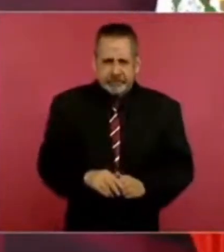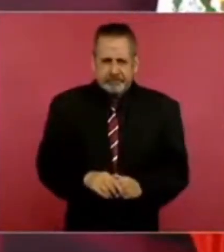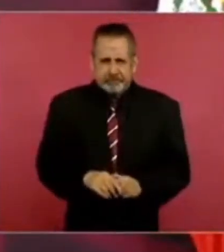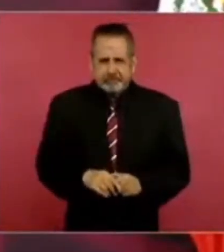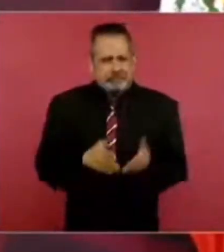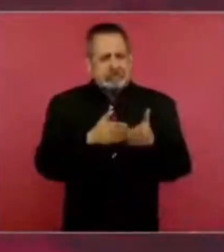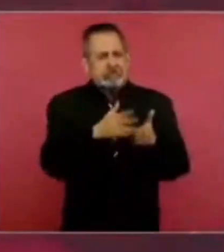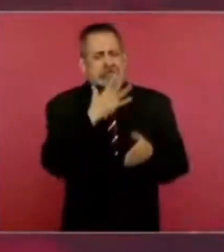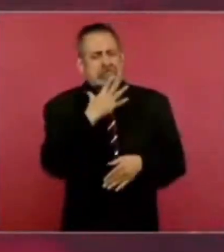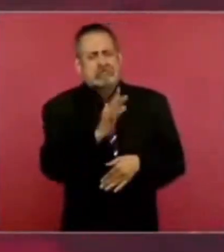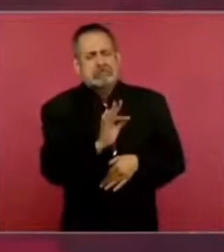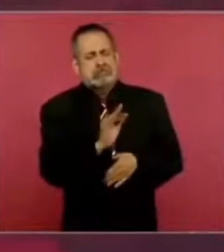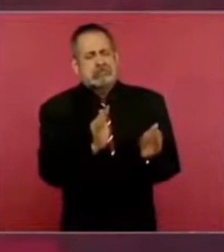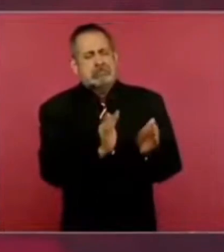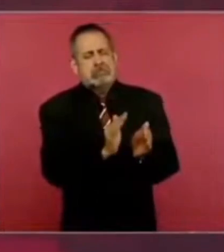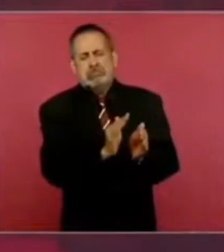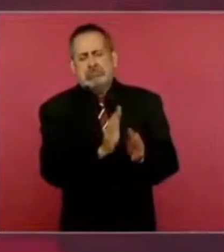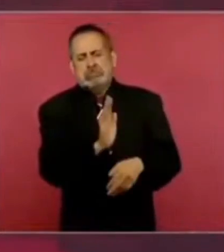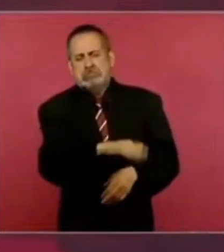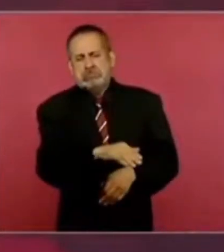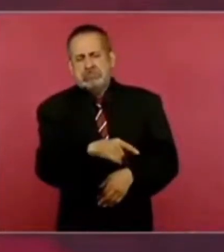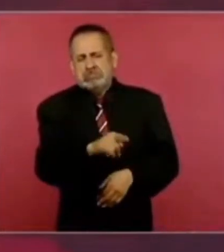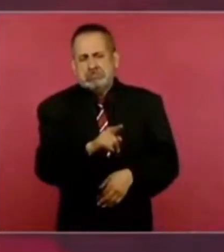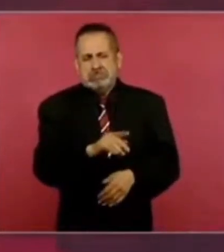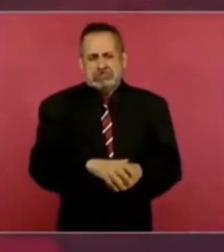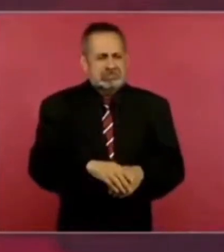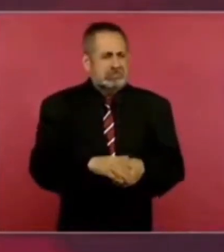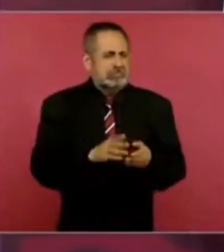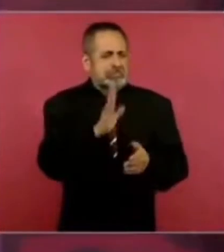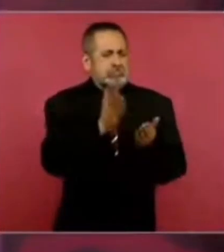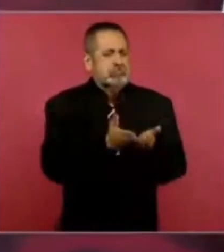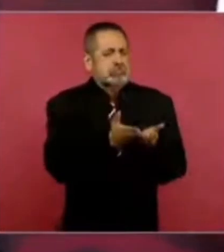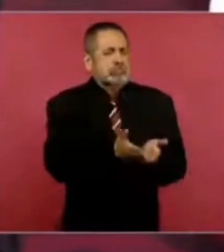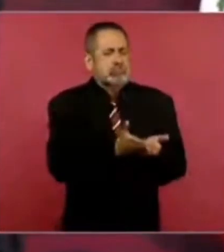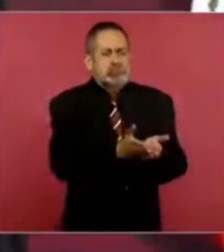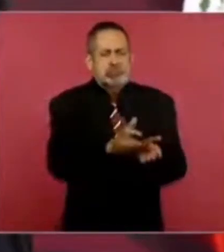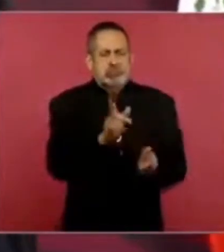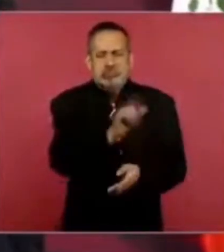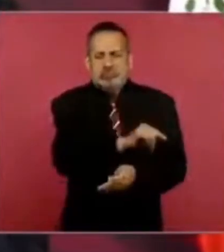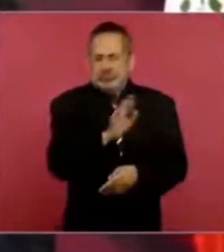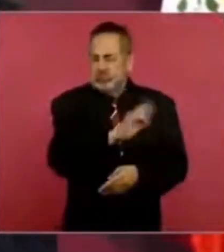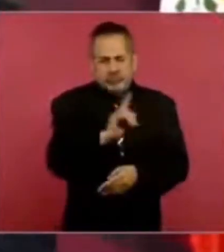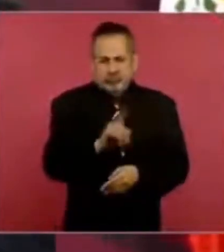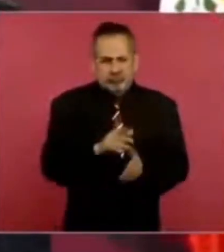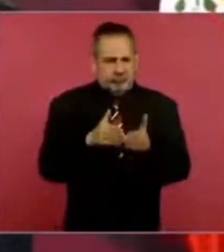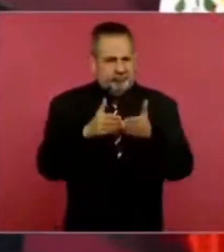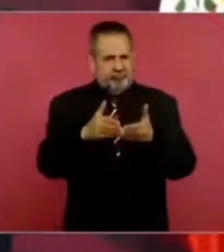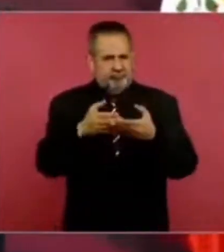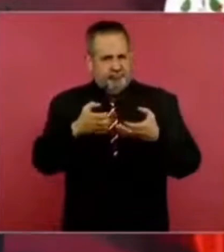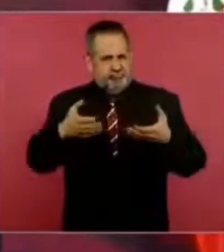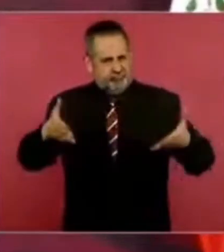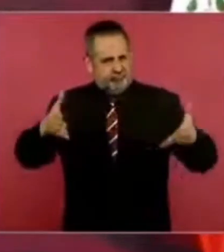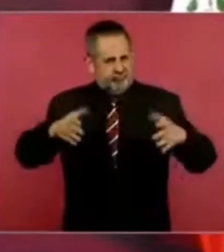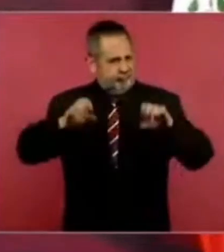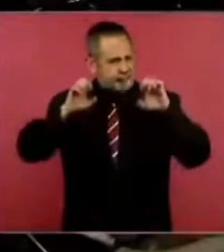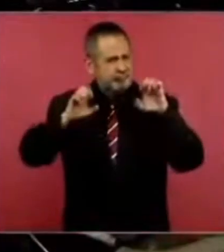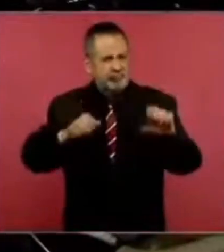un barquito ahí, es como un cayuco. No, estamos hablando de